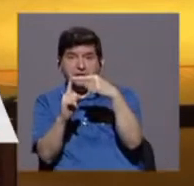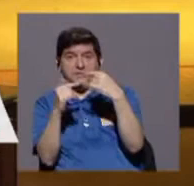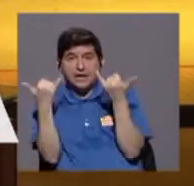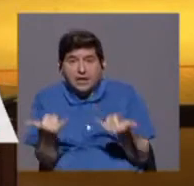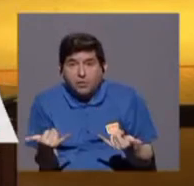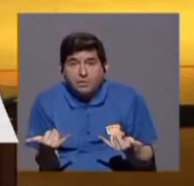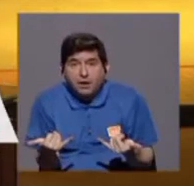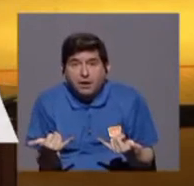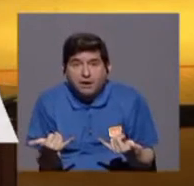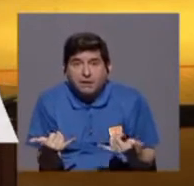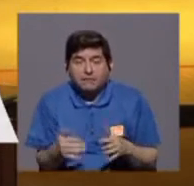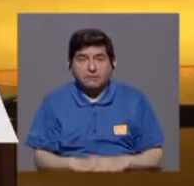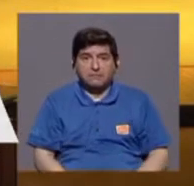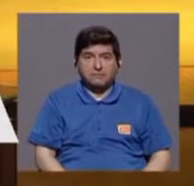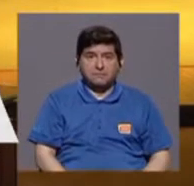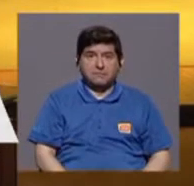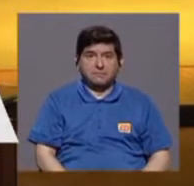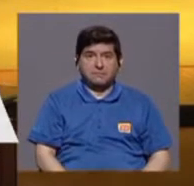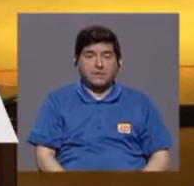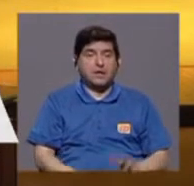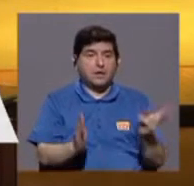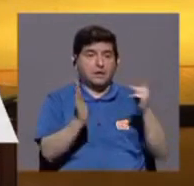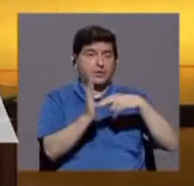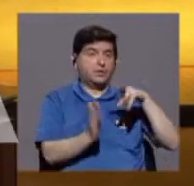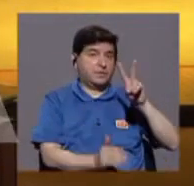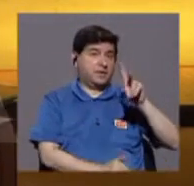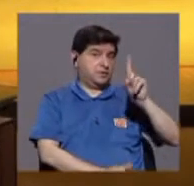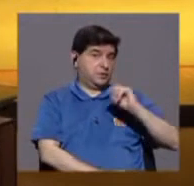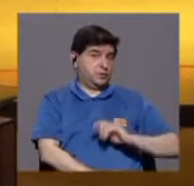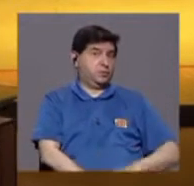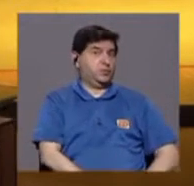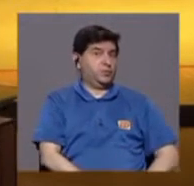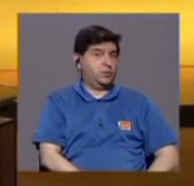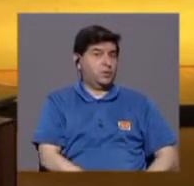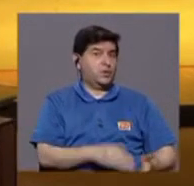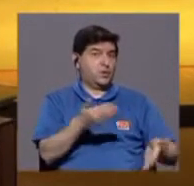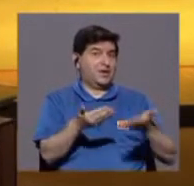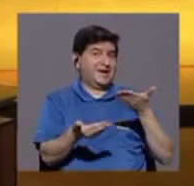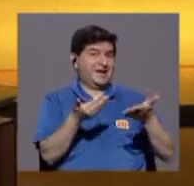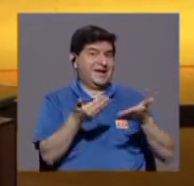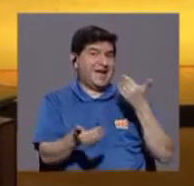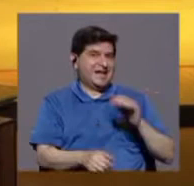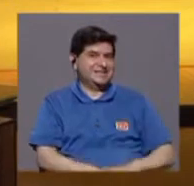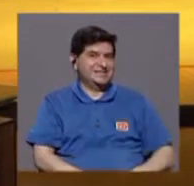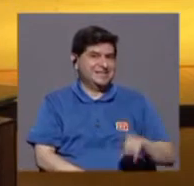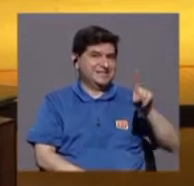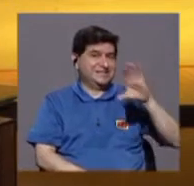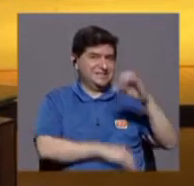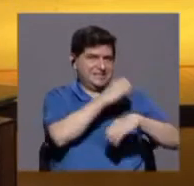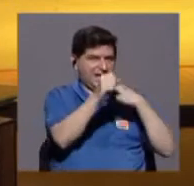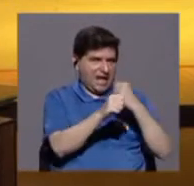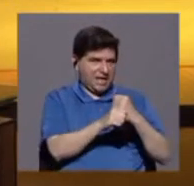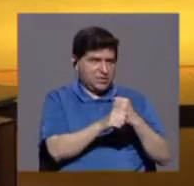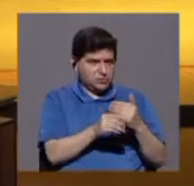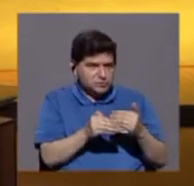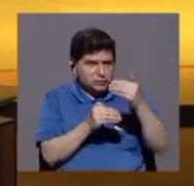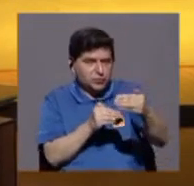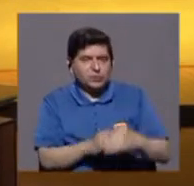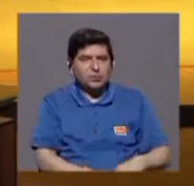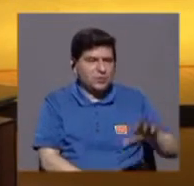hoy, ¿verdad? Hasta 2021, diríamos casi otros 100 años, vamos